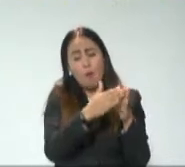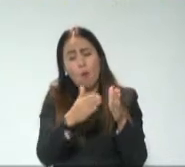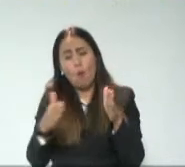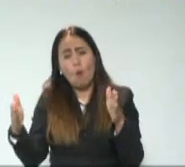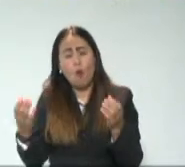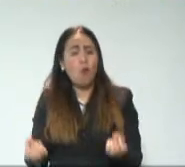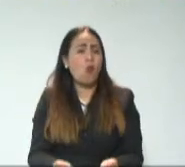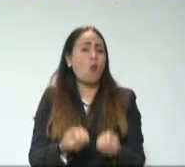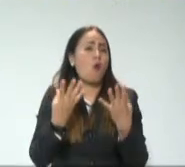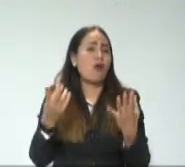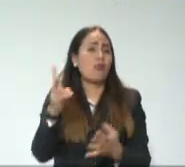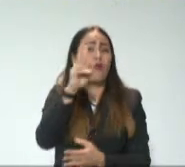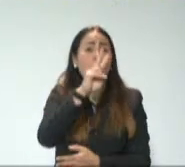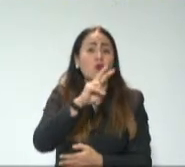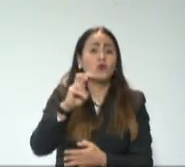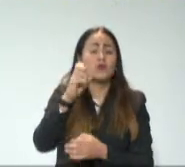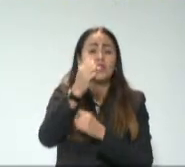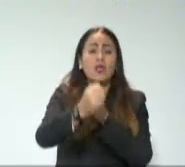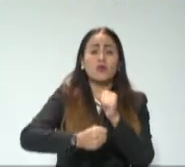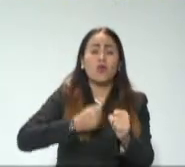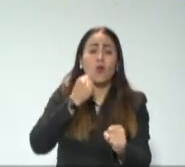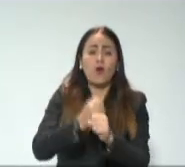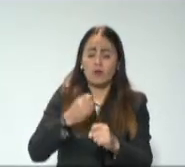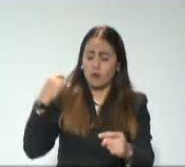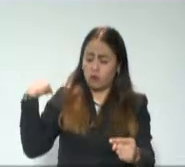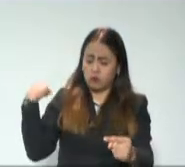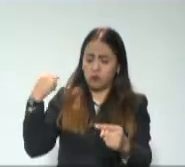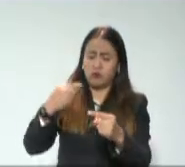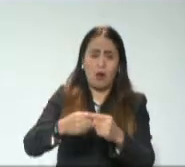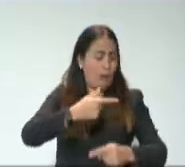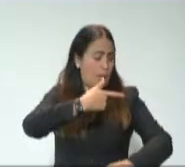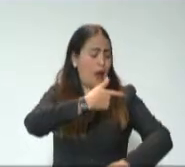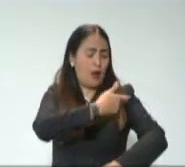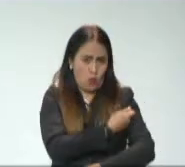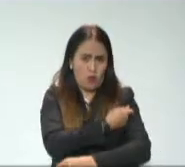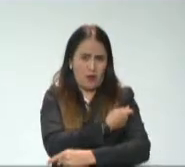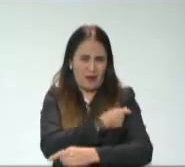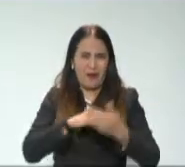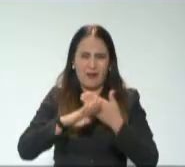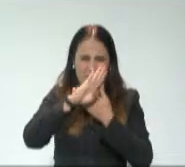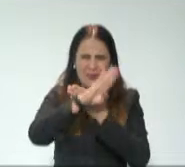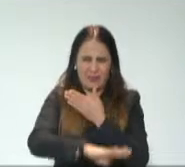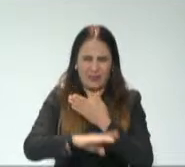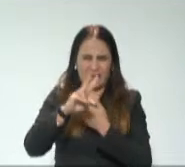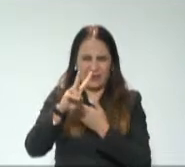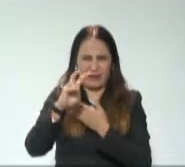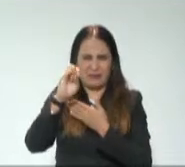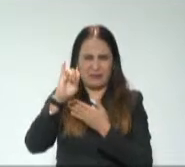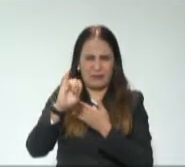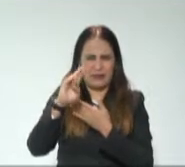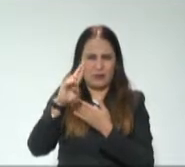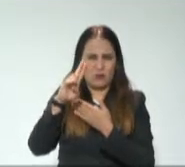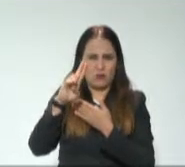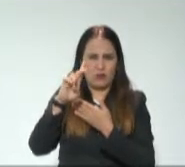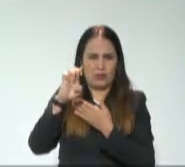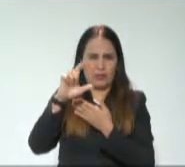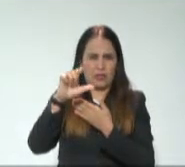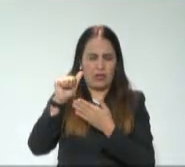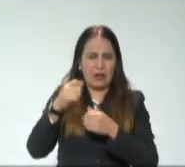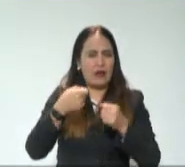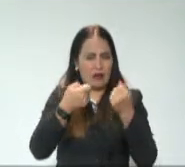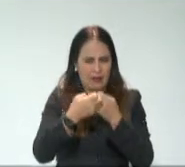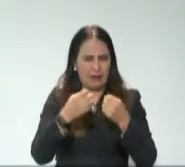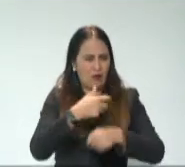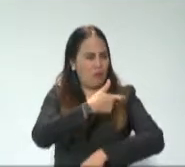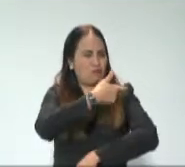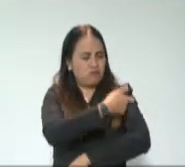200 años desde que apareció la vacuna la primera vacuna inventada o descubierta fue la vacuna contra la